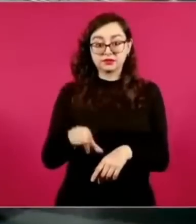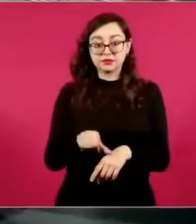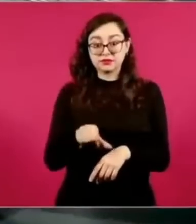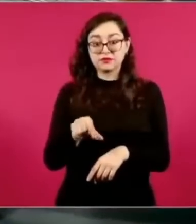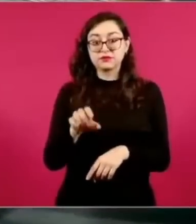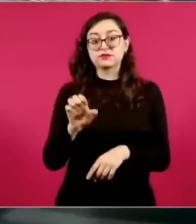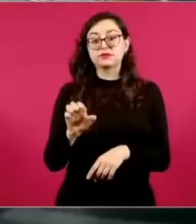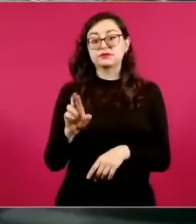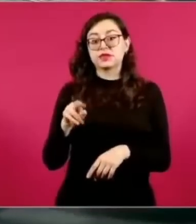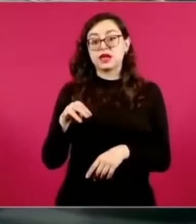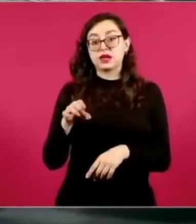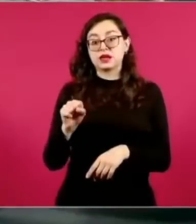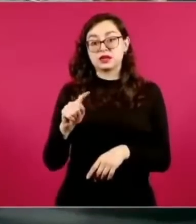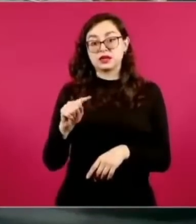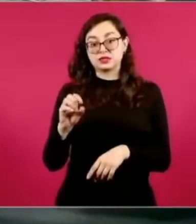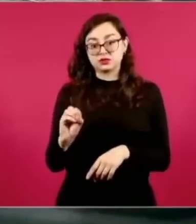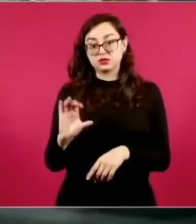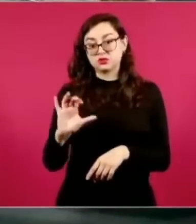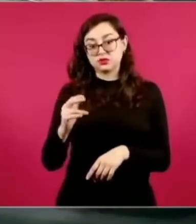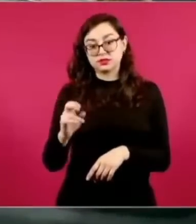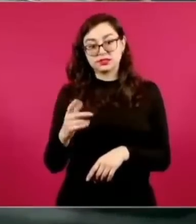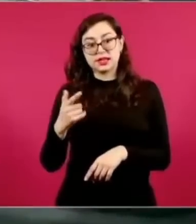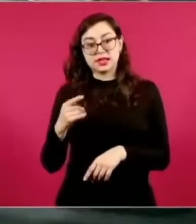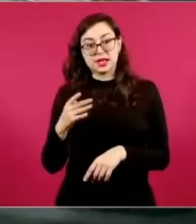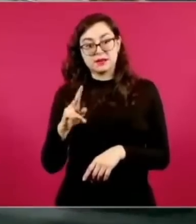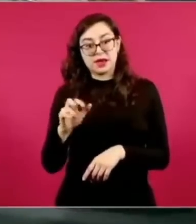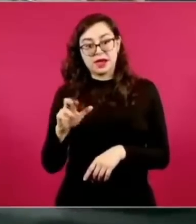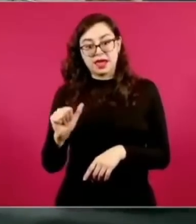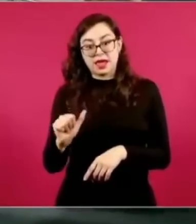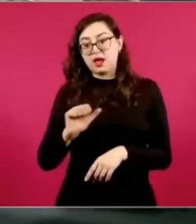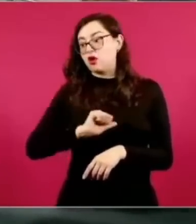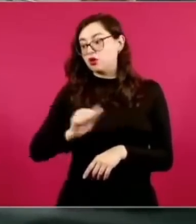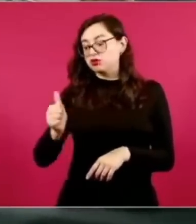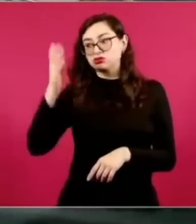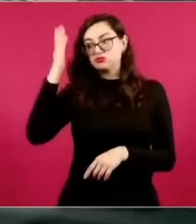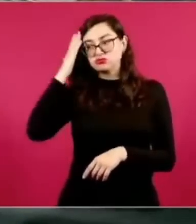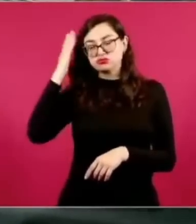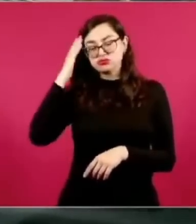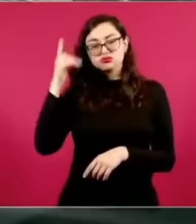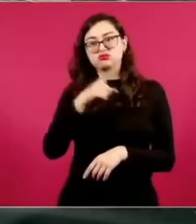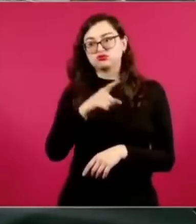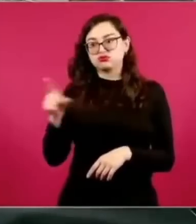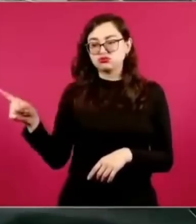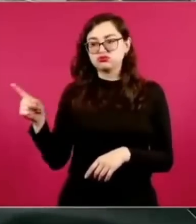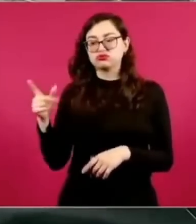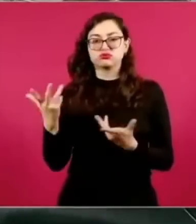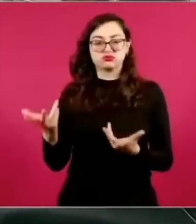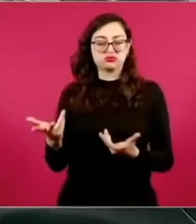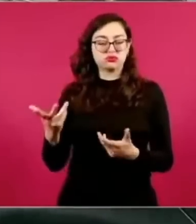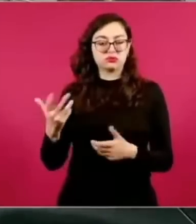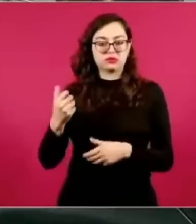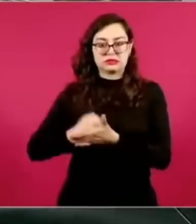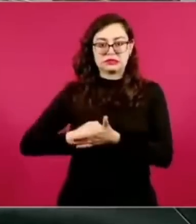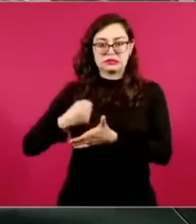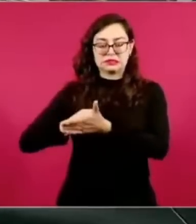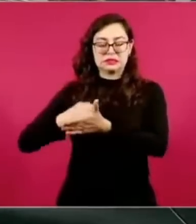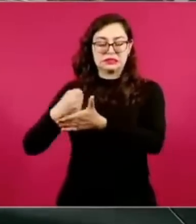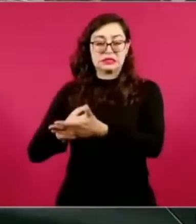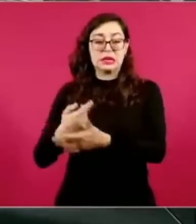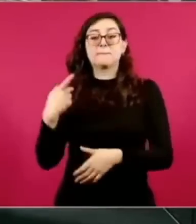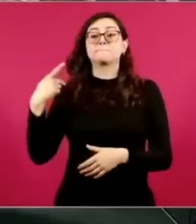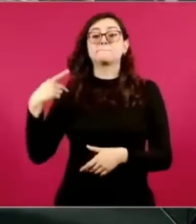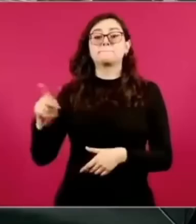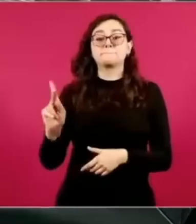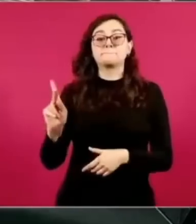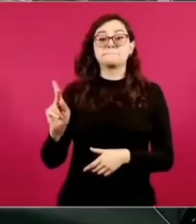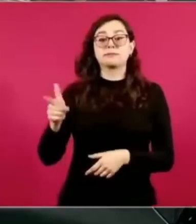Ernesto Che Guevara y otros revolucionarios internacionalistas. Pero aquí lo que quiero destacar es